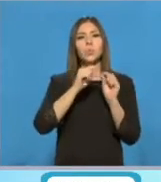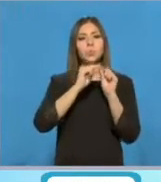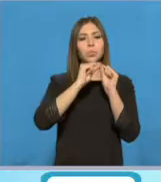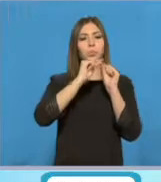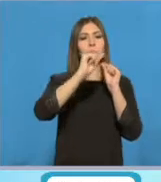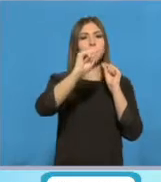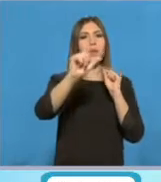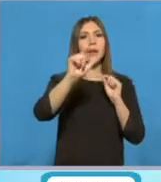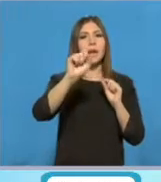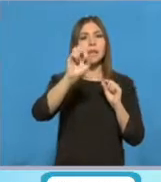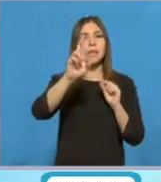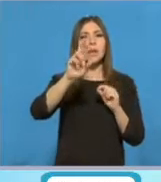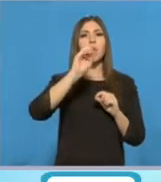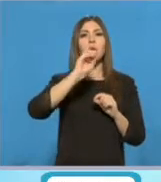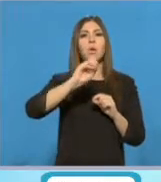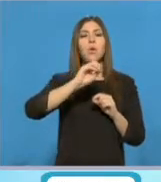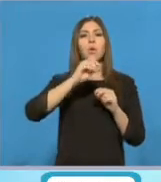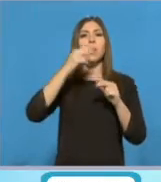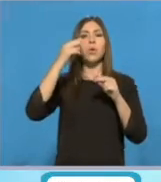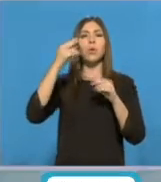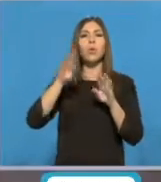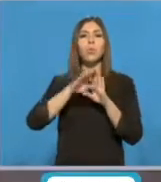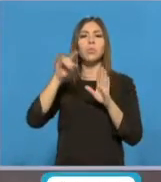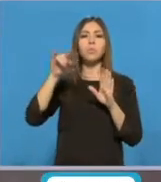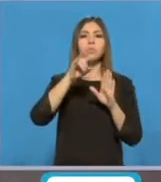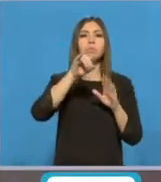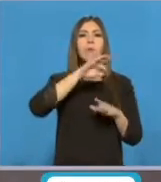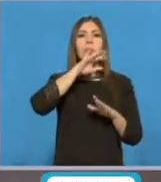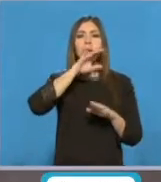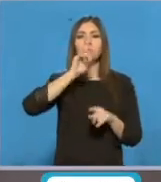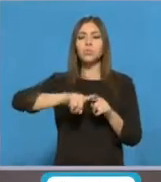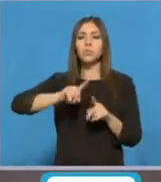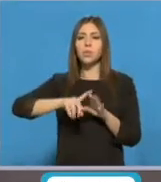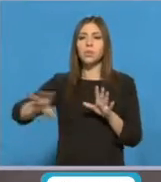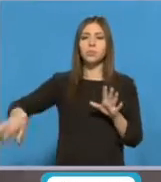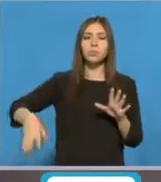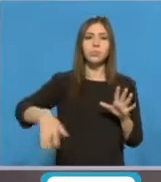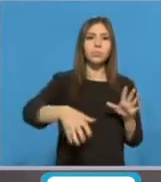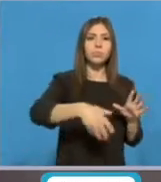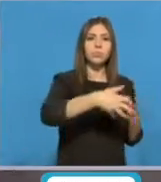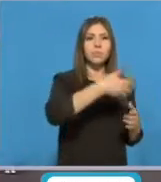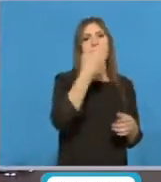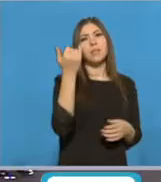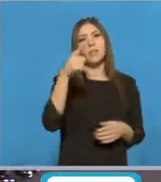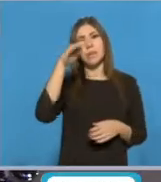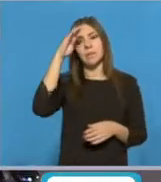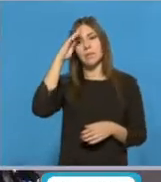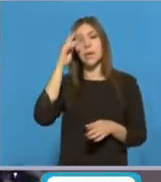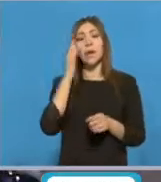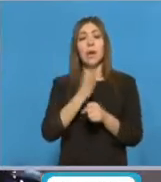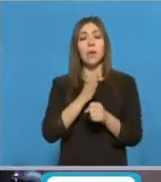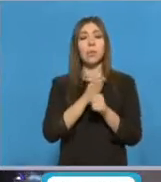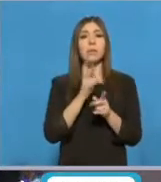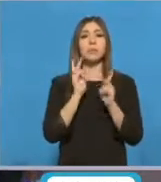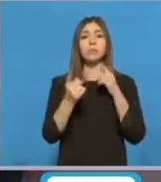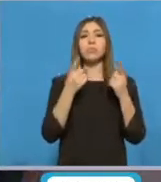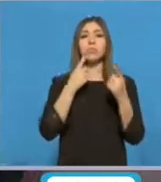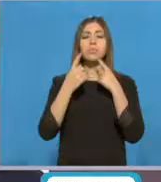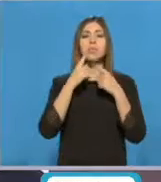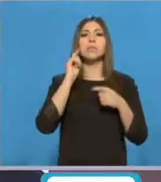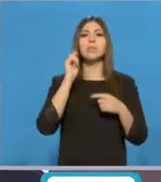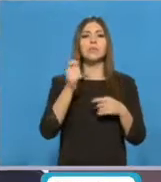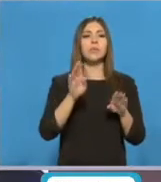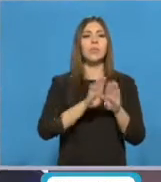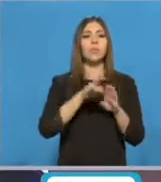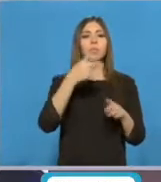que arrastren la basura, se está trabajando en el tema. Sí. Lo que sí se está discutiendo ahorita muy serio es la